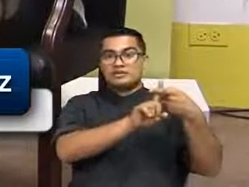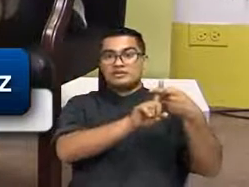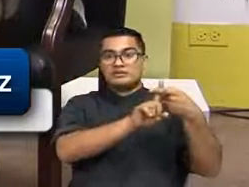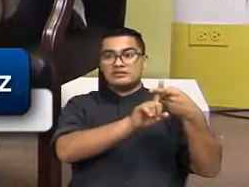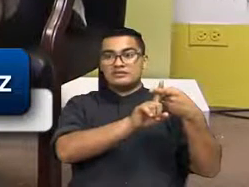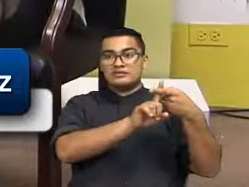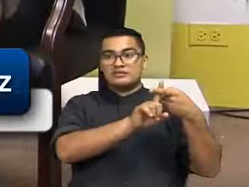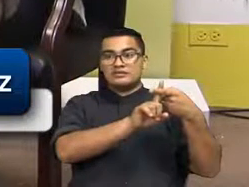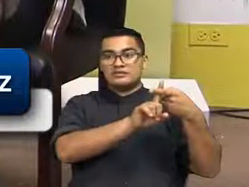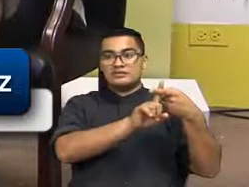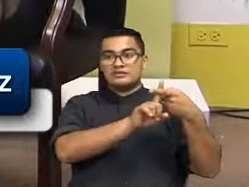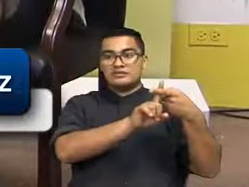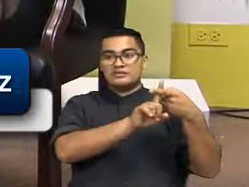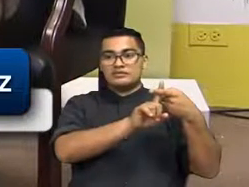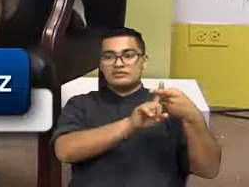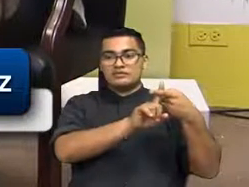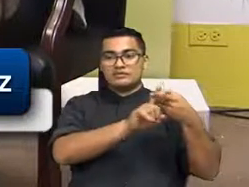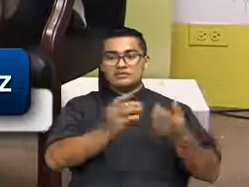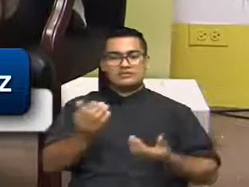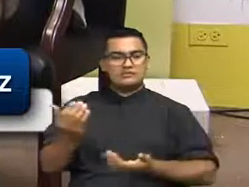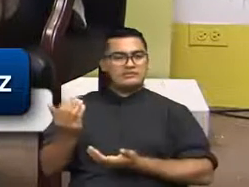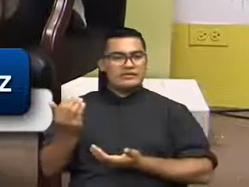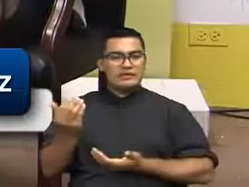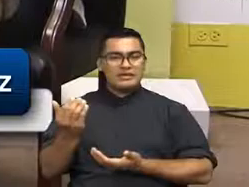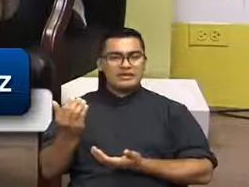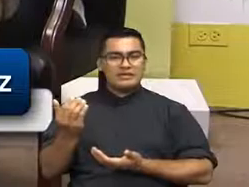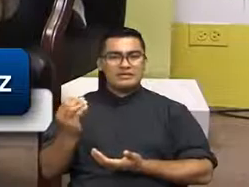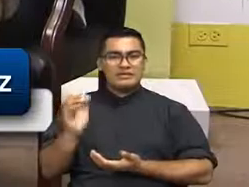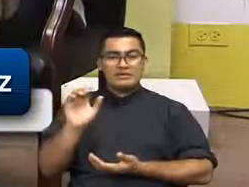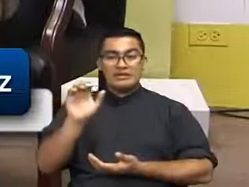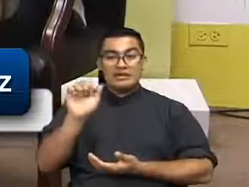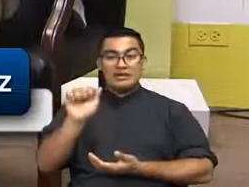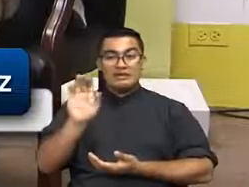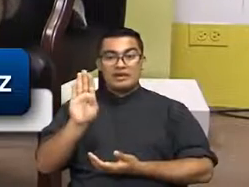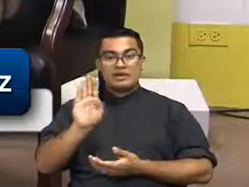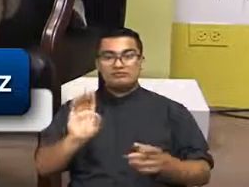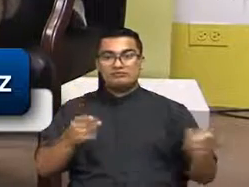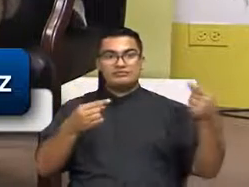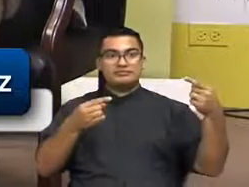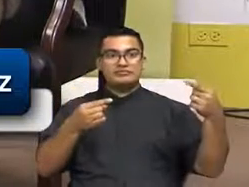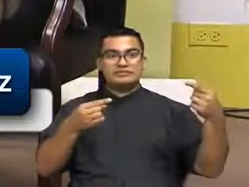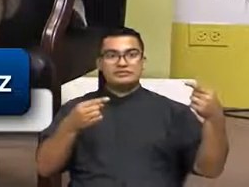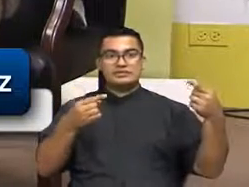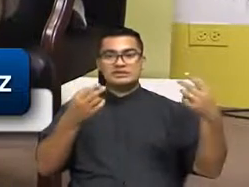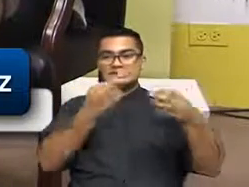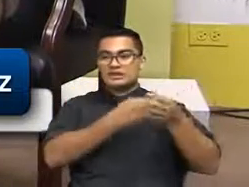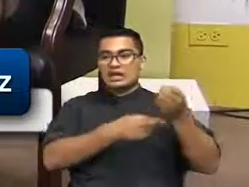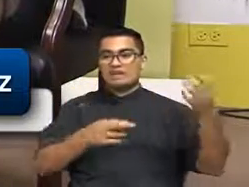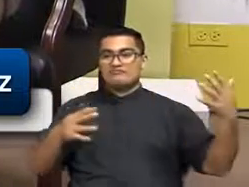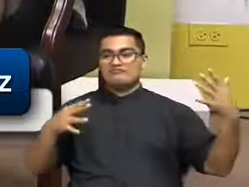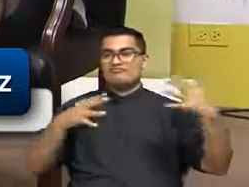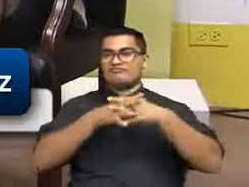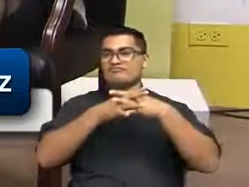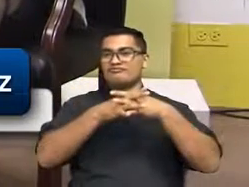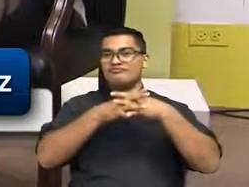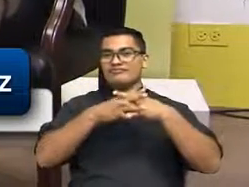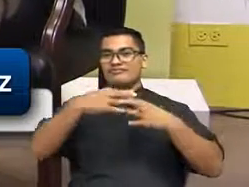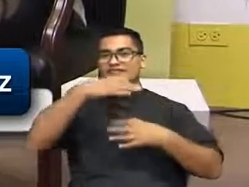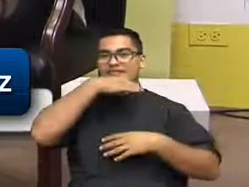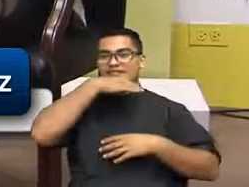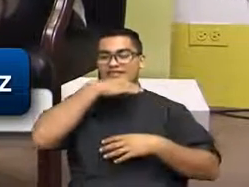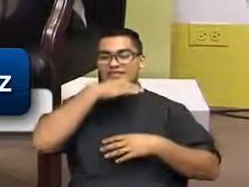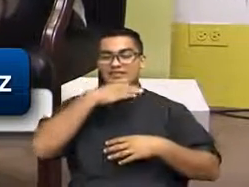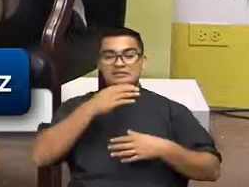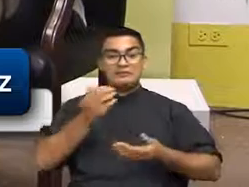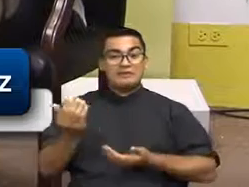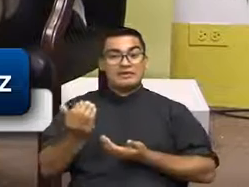desarrollar anticuerpos, va a desarrollar que van a destruir los tipos A y los tipos B. Por lo tanto, si el niño es A o